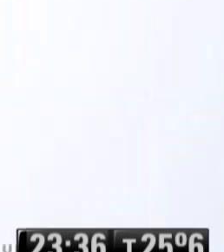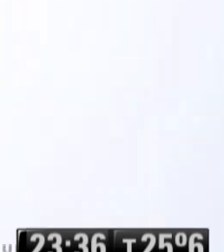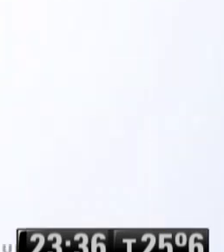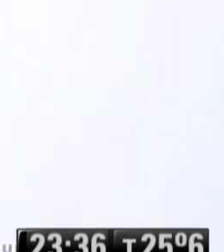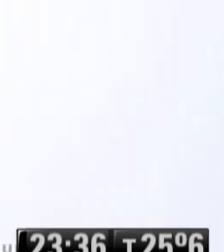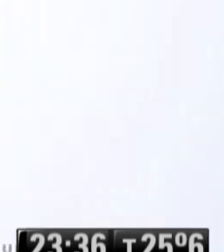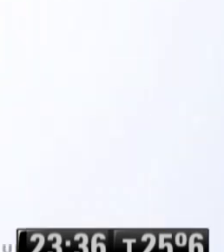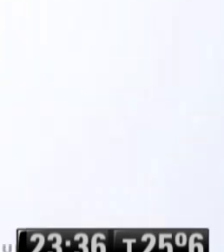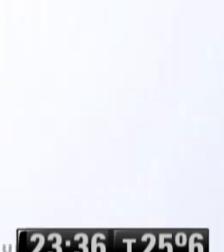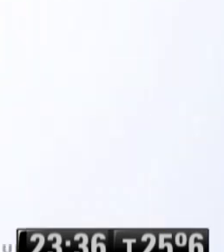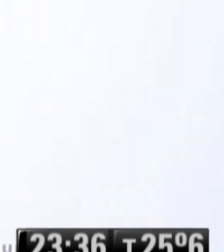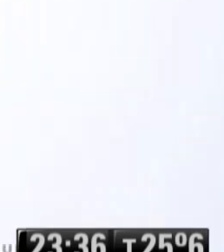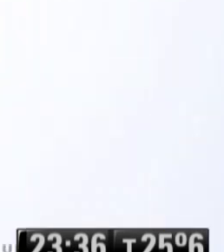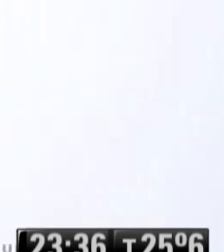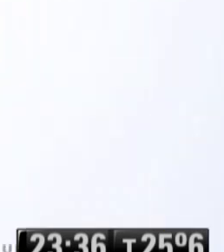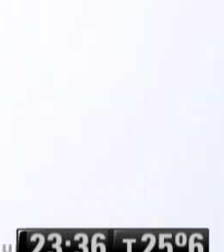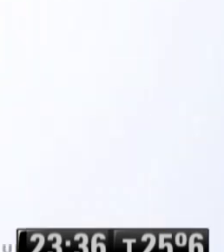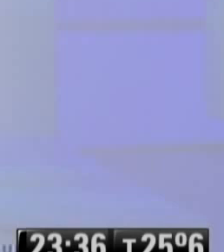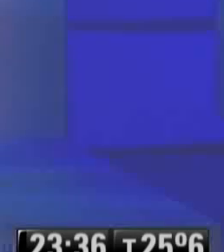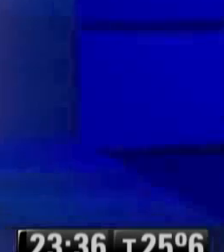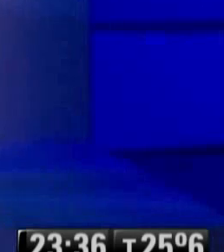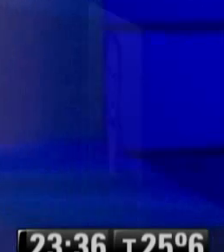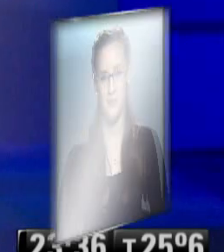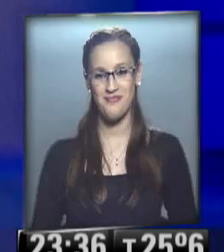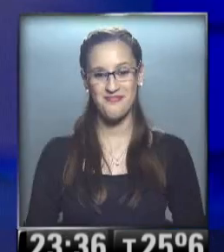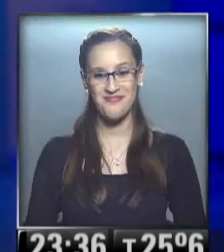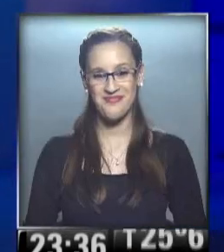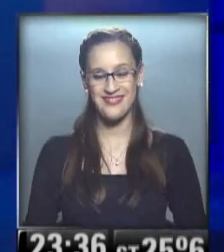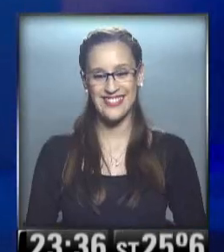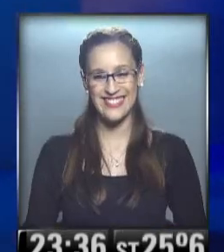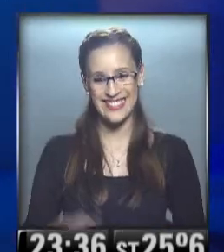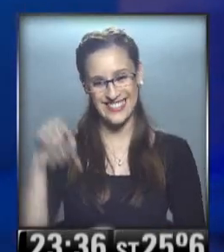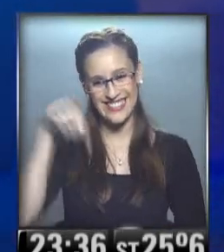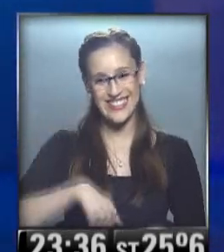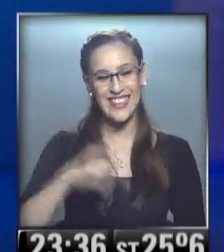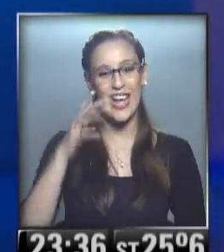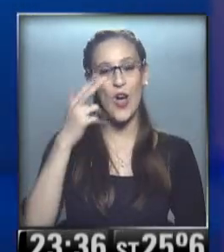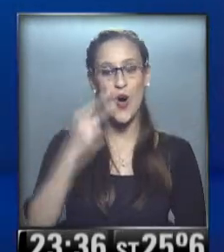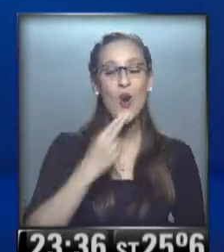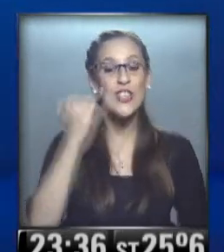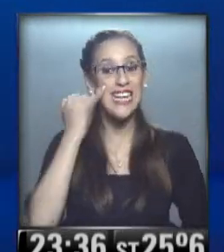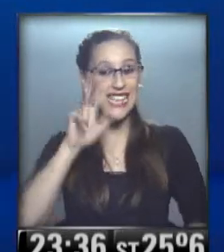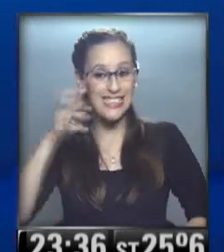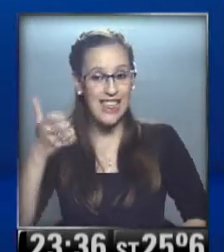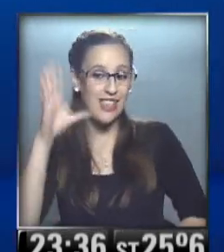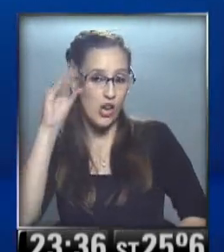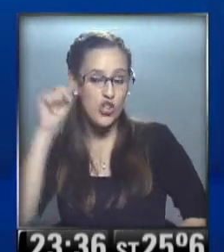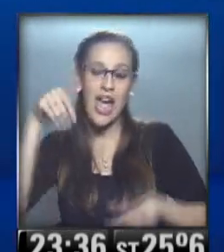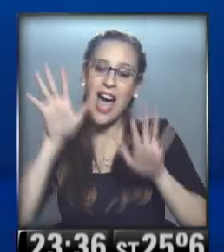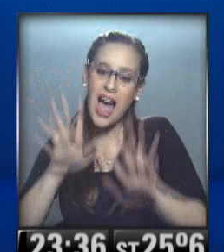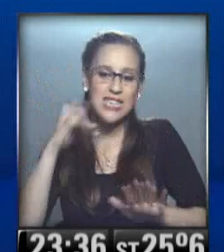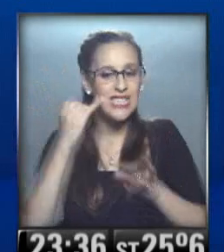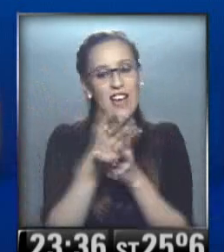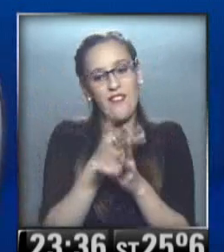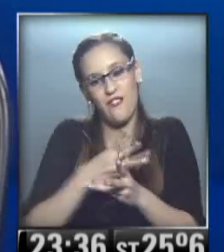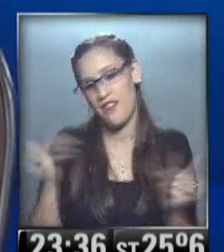www.personal.com.ar. Personal. Cada persona es un mundo. 36 minutos pasaron de las 11 de la noche y de esta manera le ponemos punto